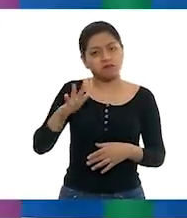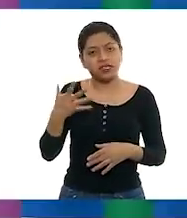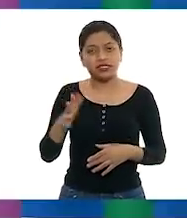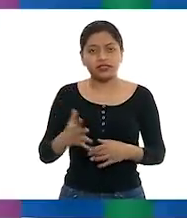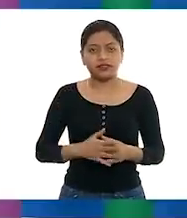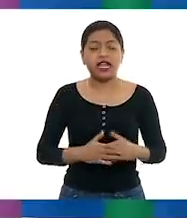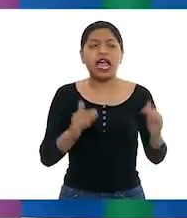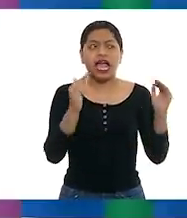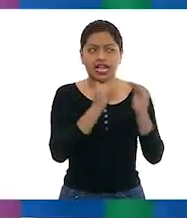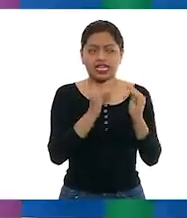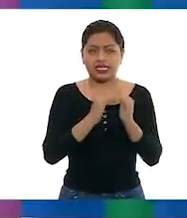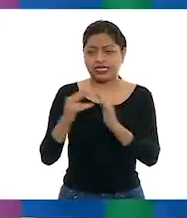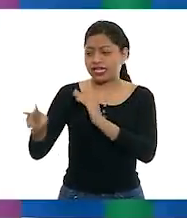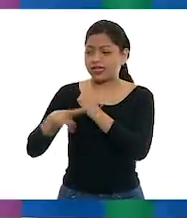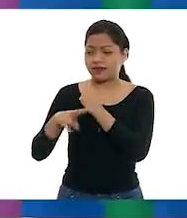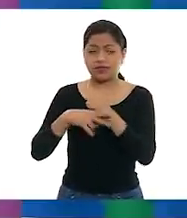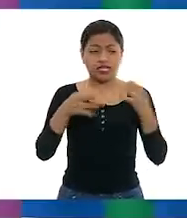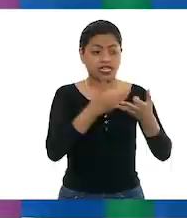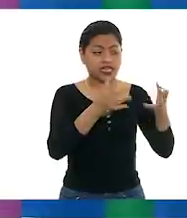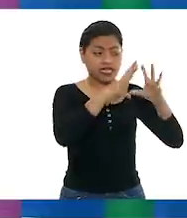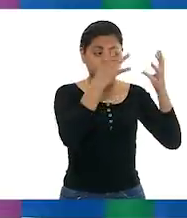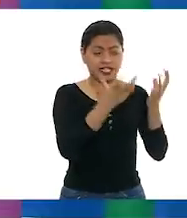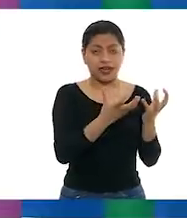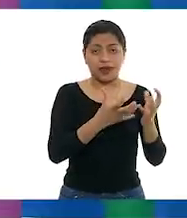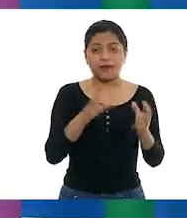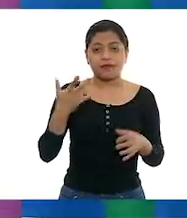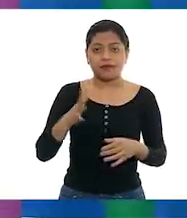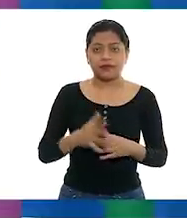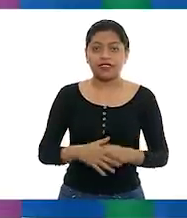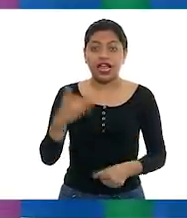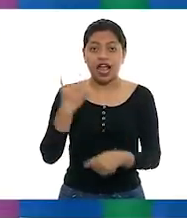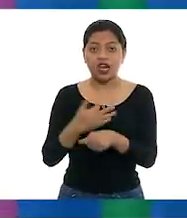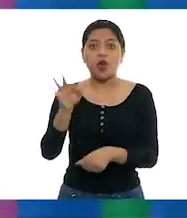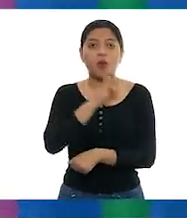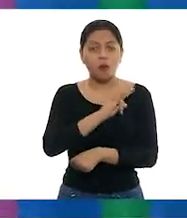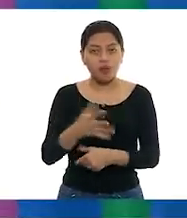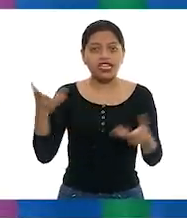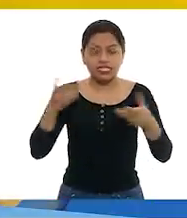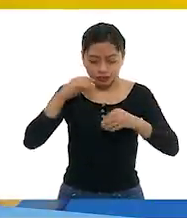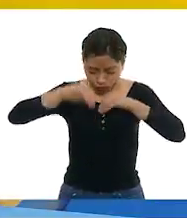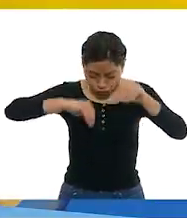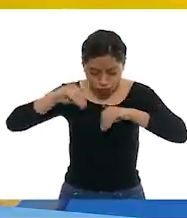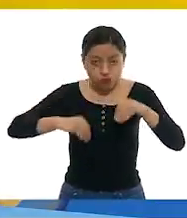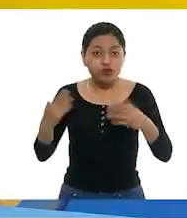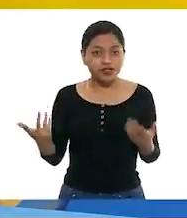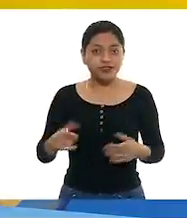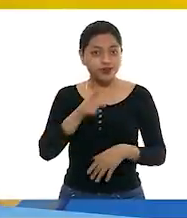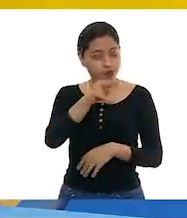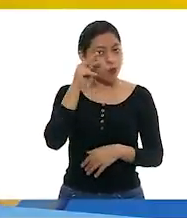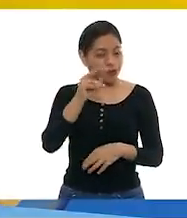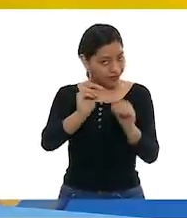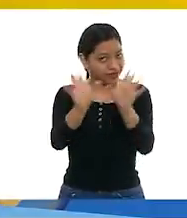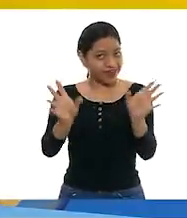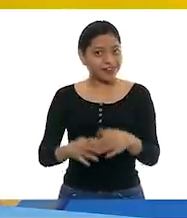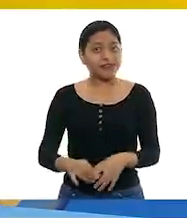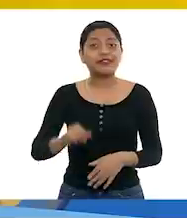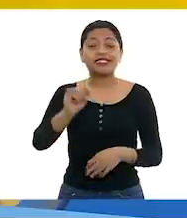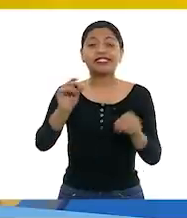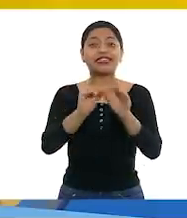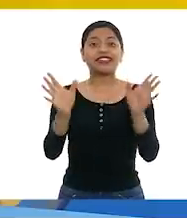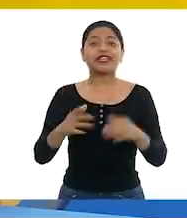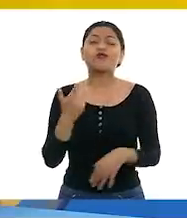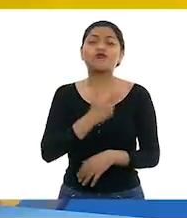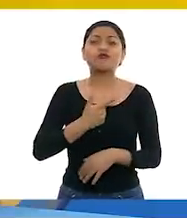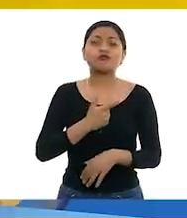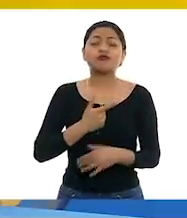como un invernadero, pero mejor no lo imaginemos. Hagamos un modelo. Ah, pues sí, me parece perfecto, con muchísimo